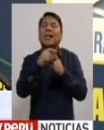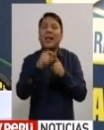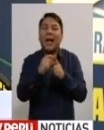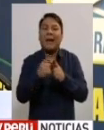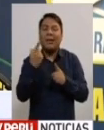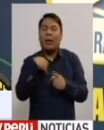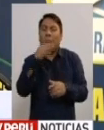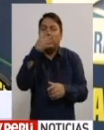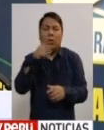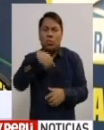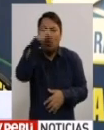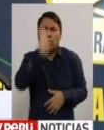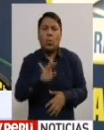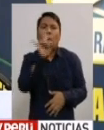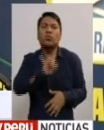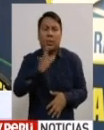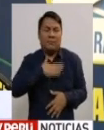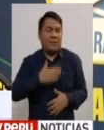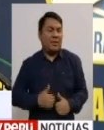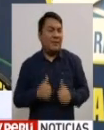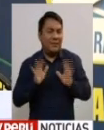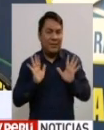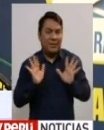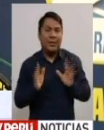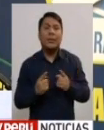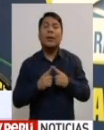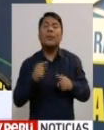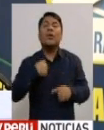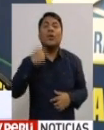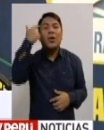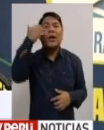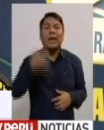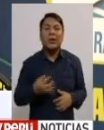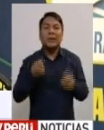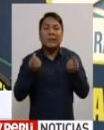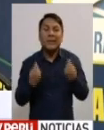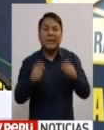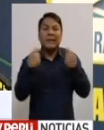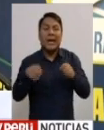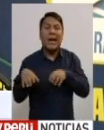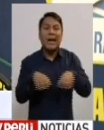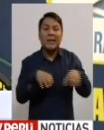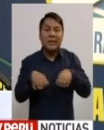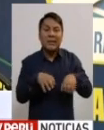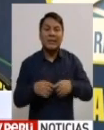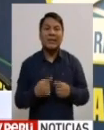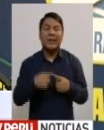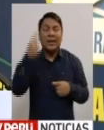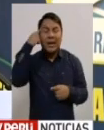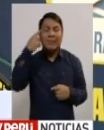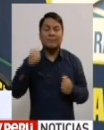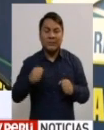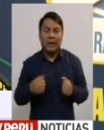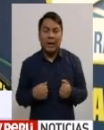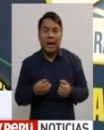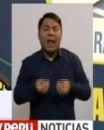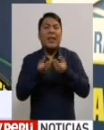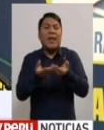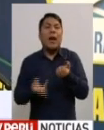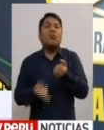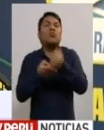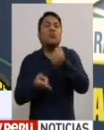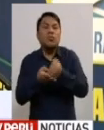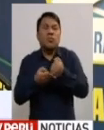en mi vida, y lo que nosotros estamos tratando de hacer es de asegurar que